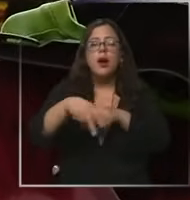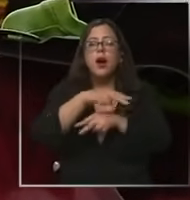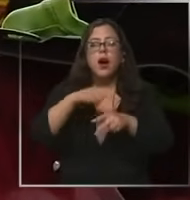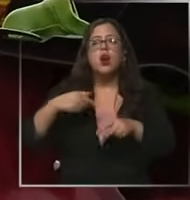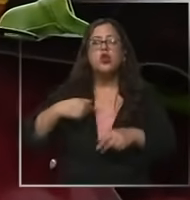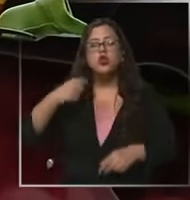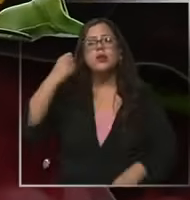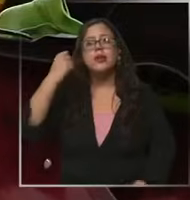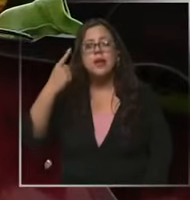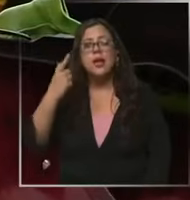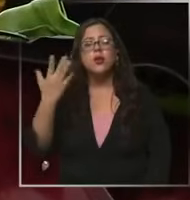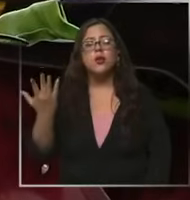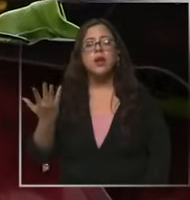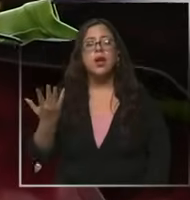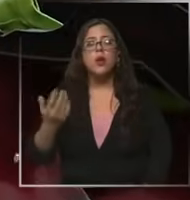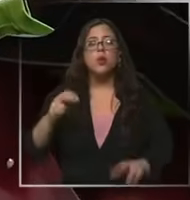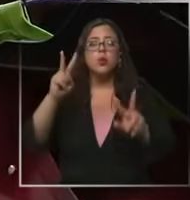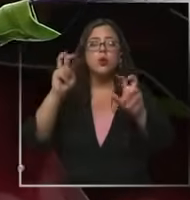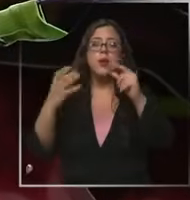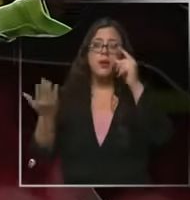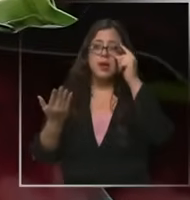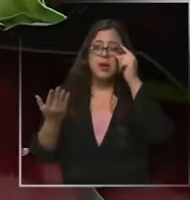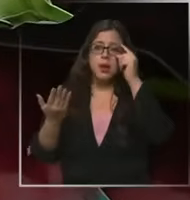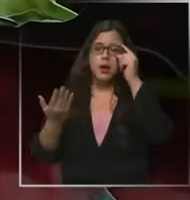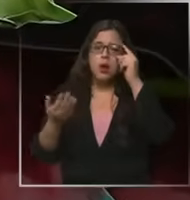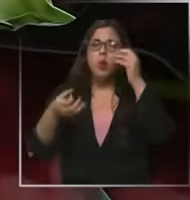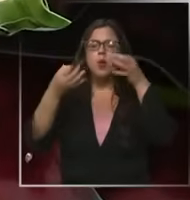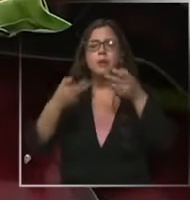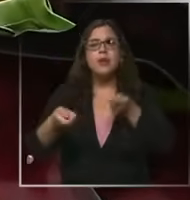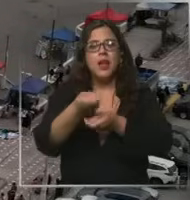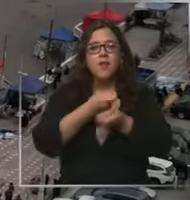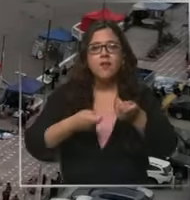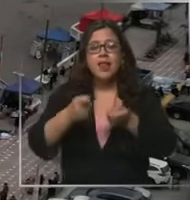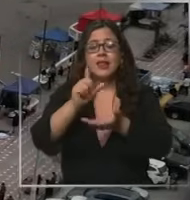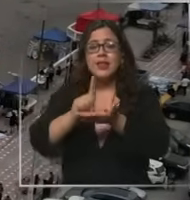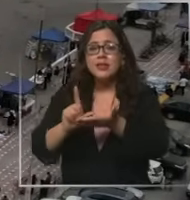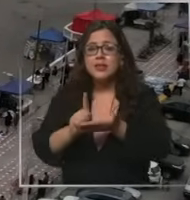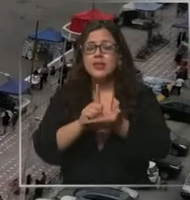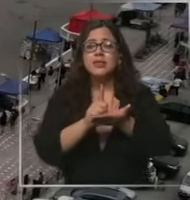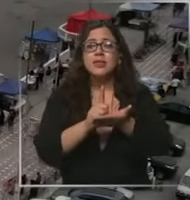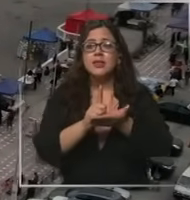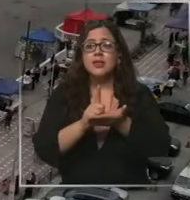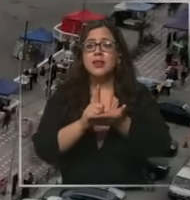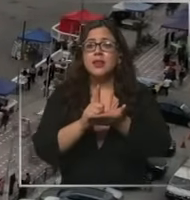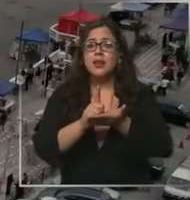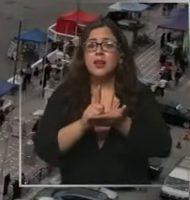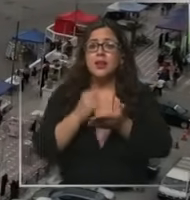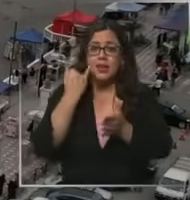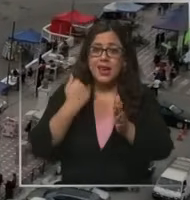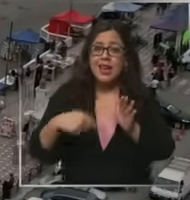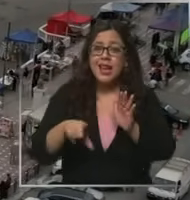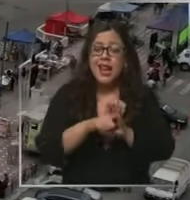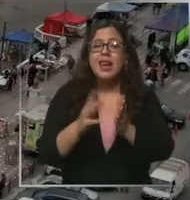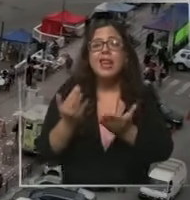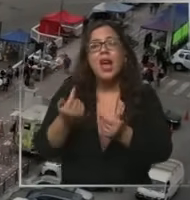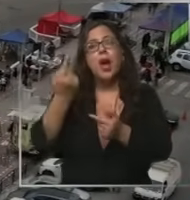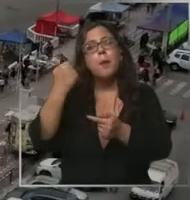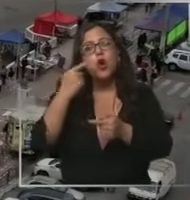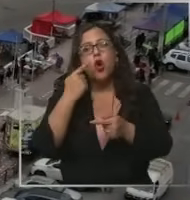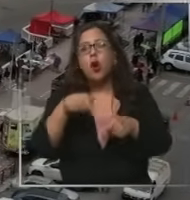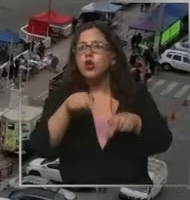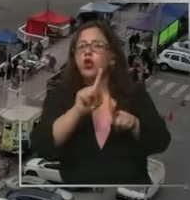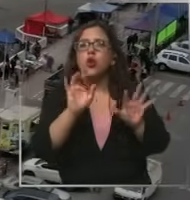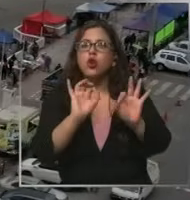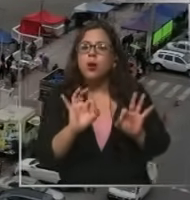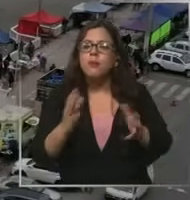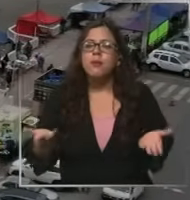yo entiendo que hay un concepto que se maneja de que el comercio ambulante es una necesidad. Pero te dejemos de romantizar esto.